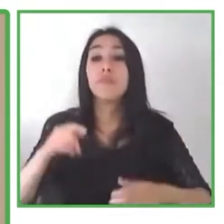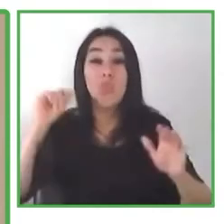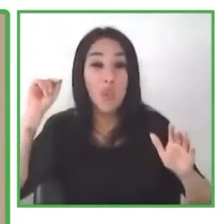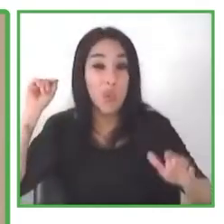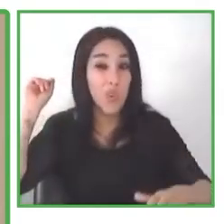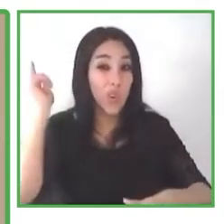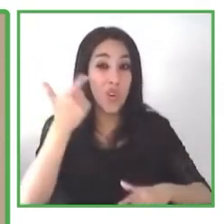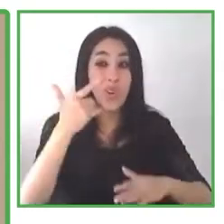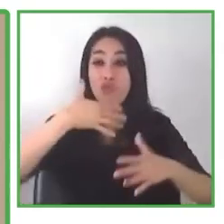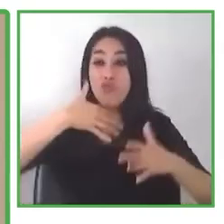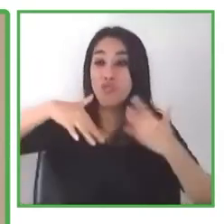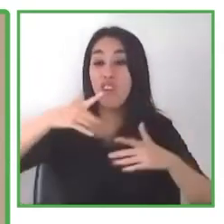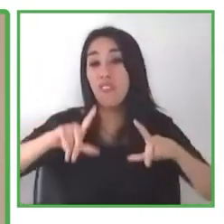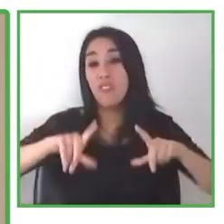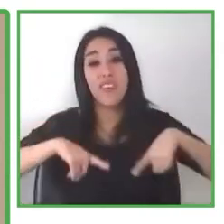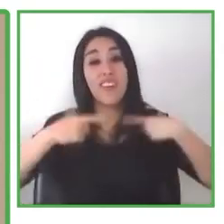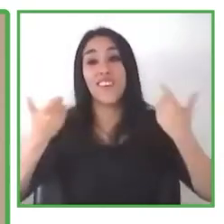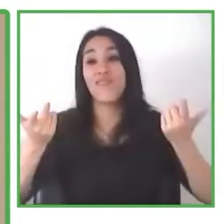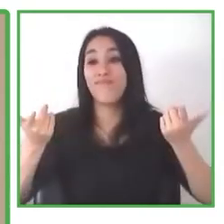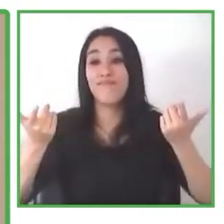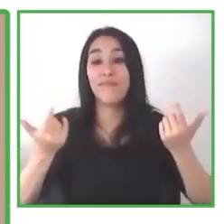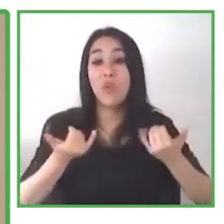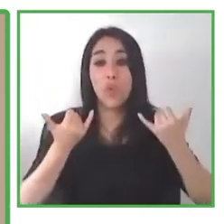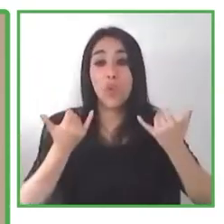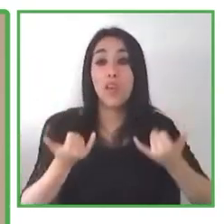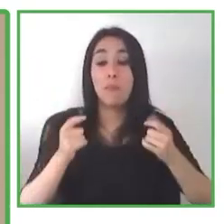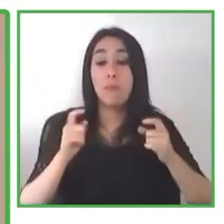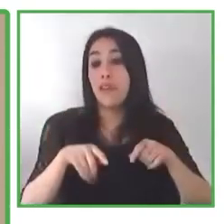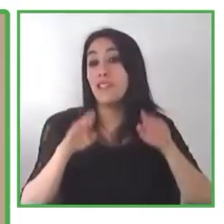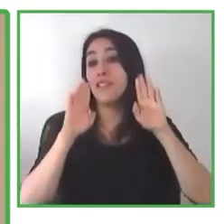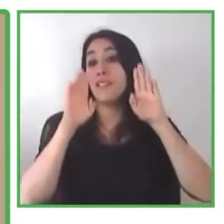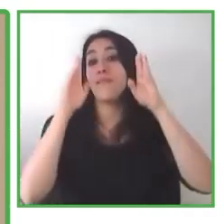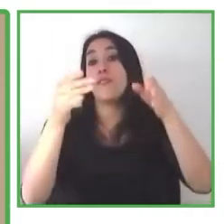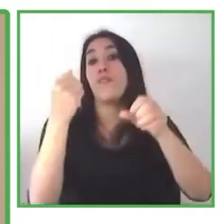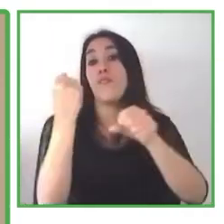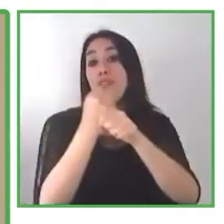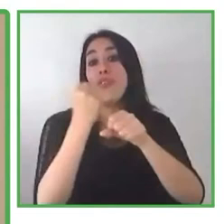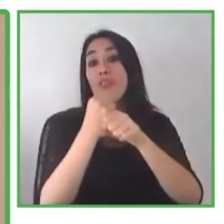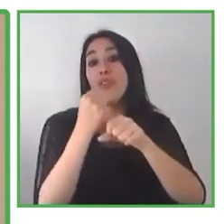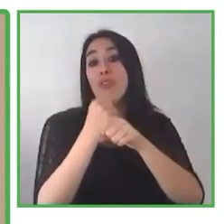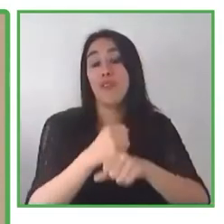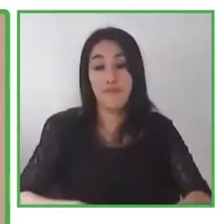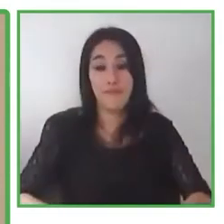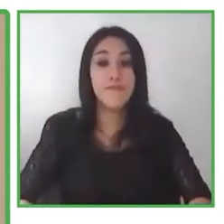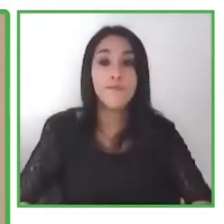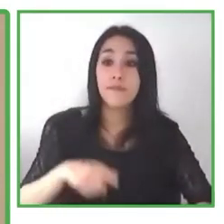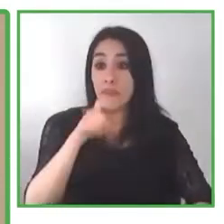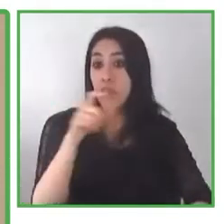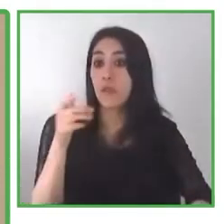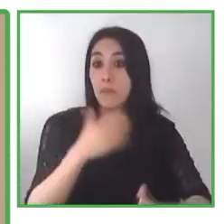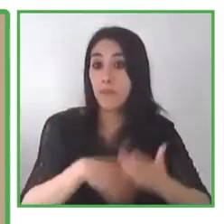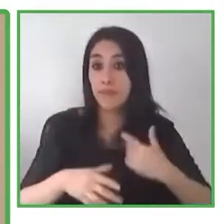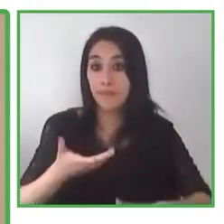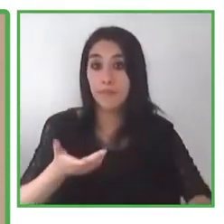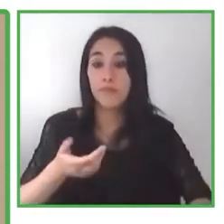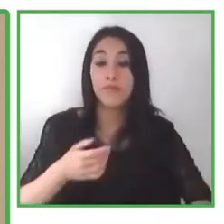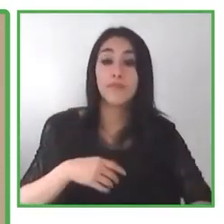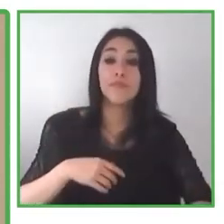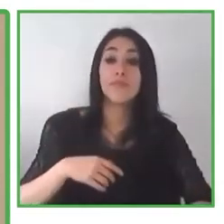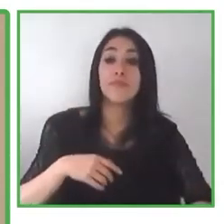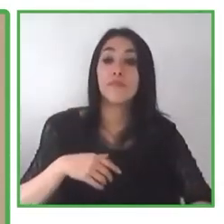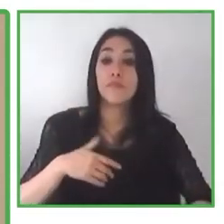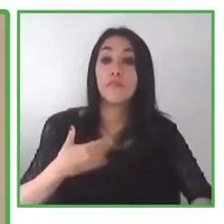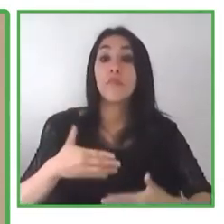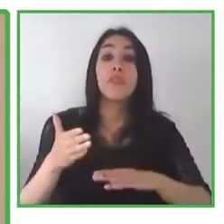los aspectos de la vida. Pero hoy en día nos concentramos en el empleo. Más de la mitad de las personas con discapacidad tuvieron que pasar